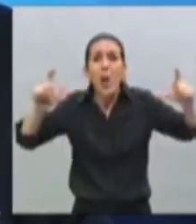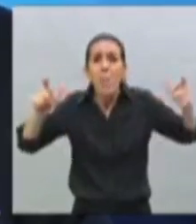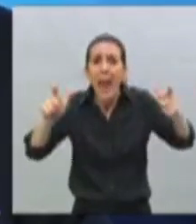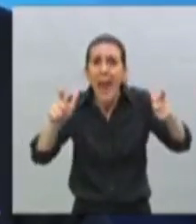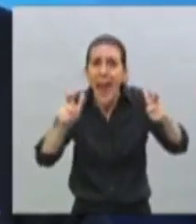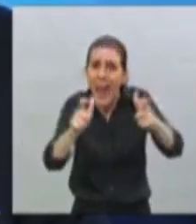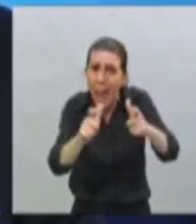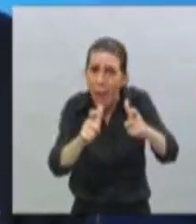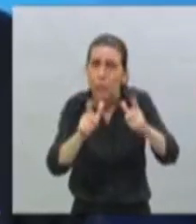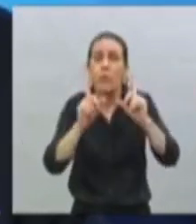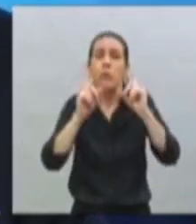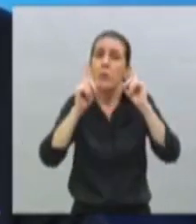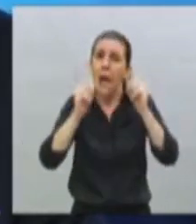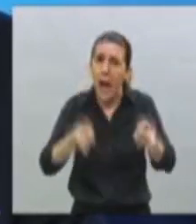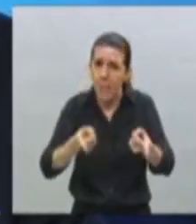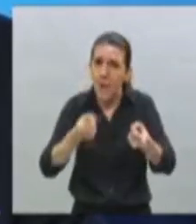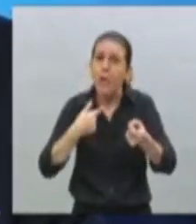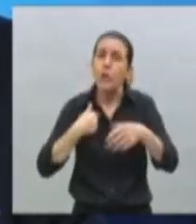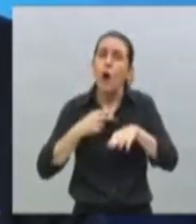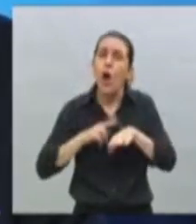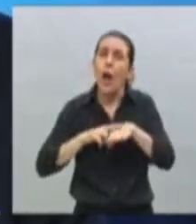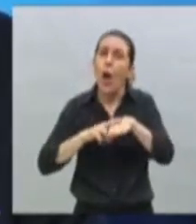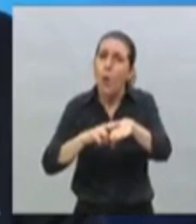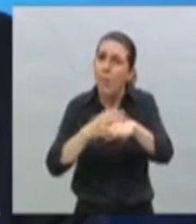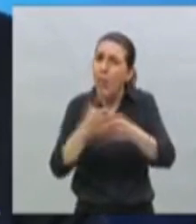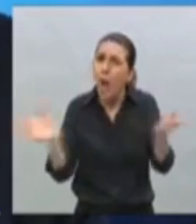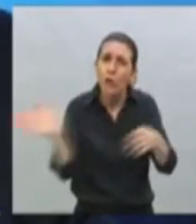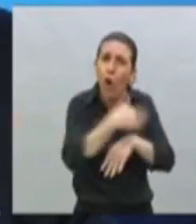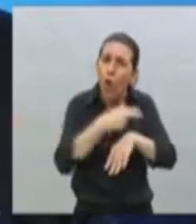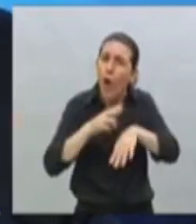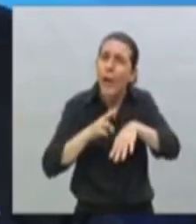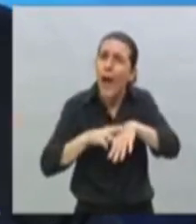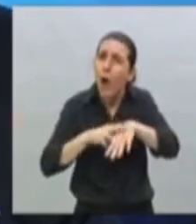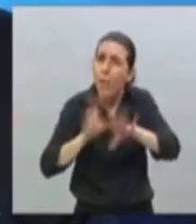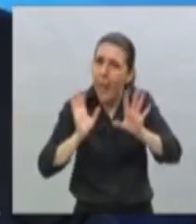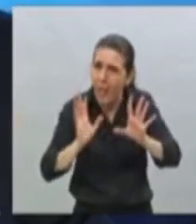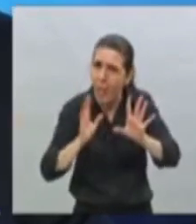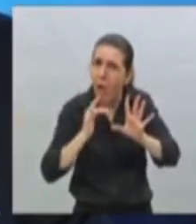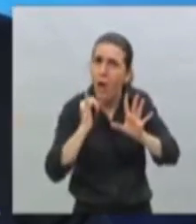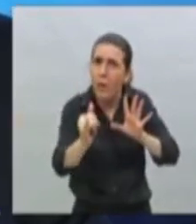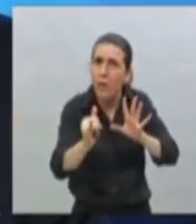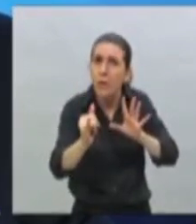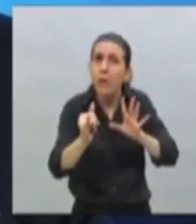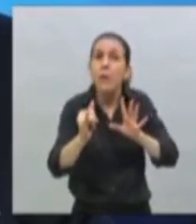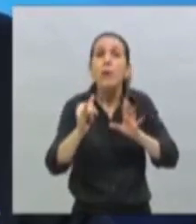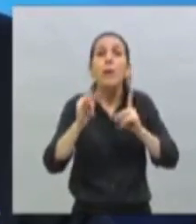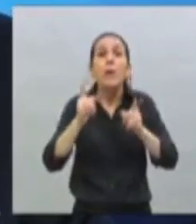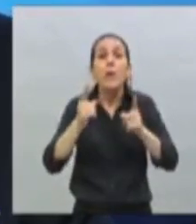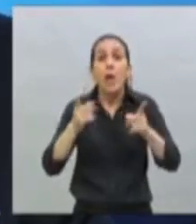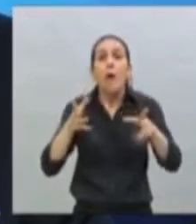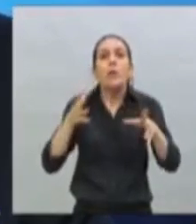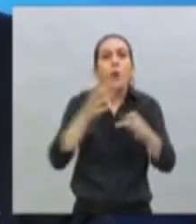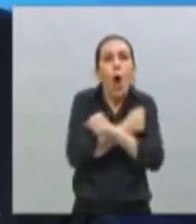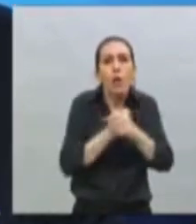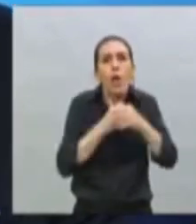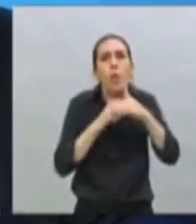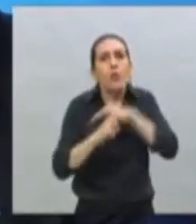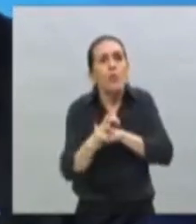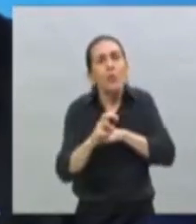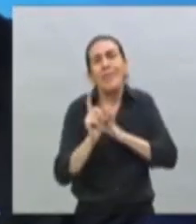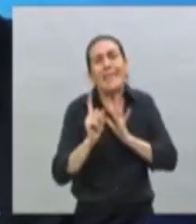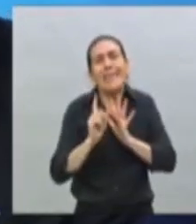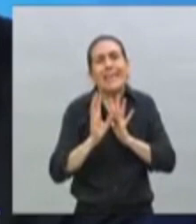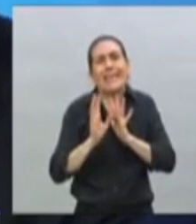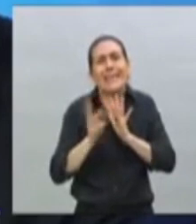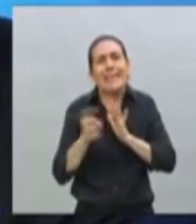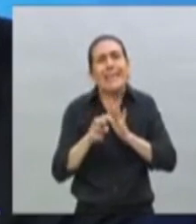supone también, y se los recomiendo a todos, la no utilización de los servicios del transporte público. En la medida